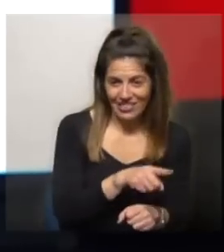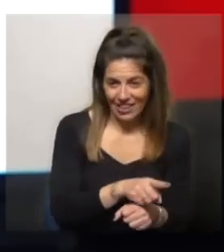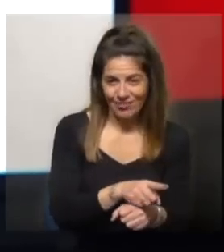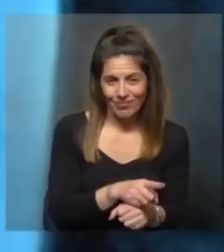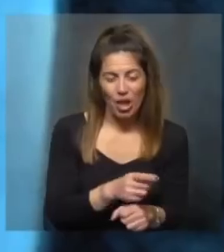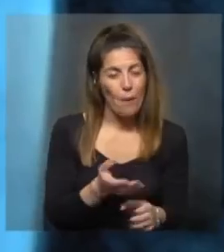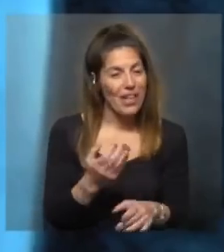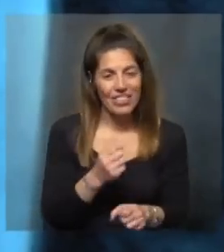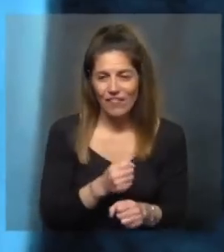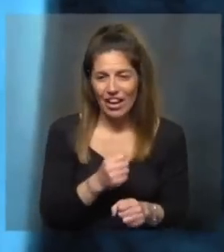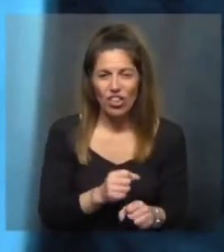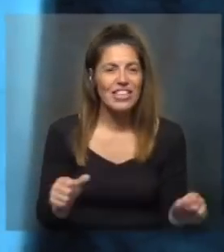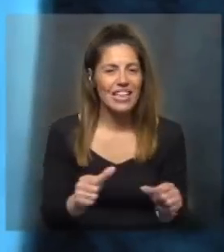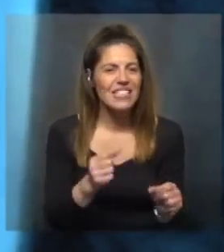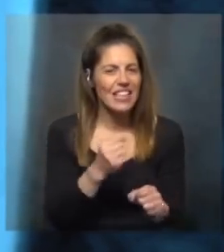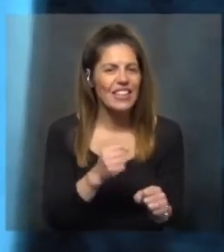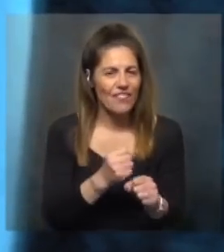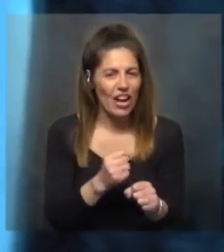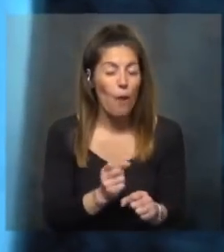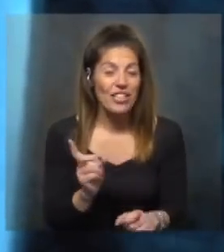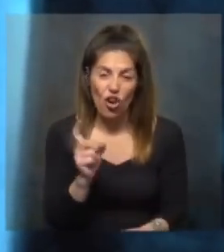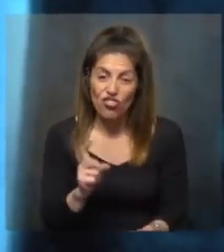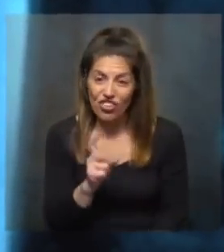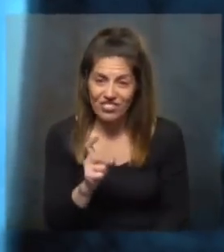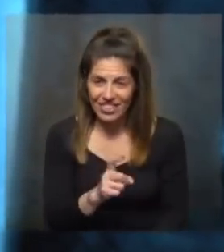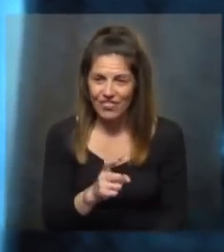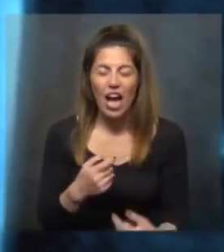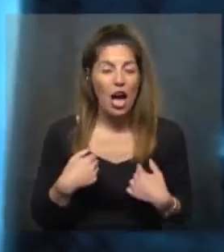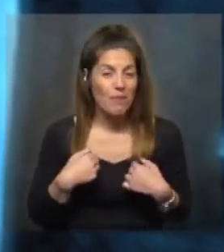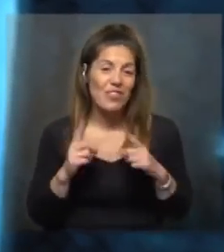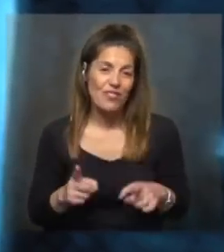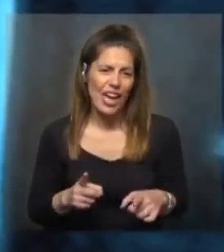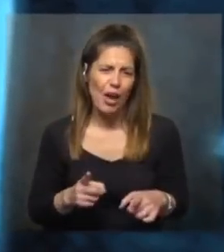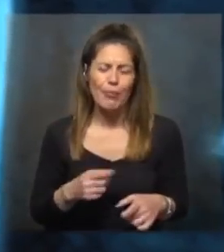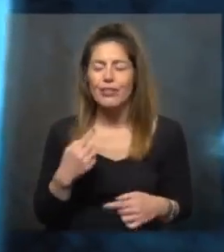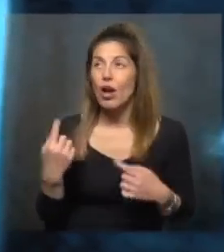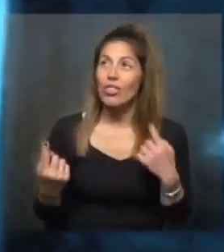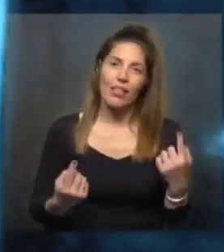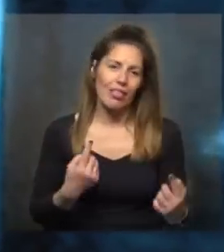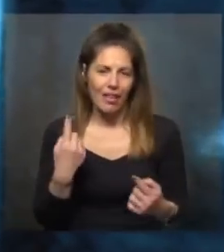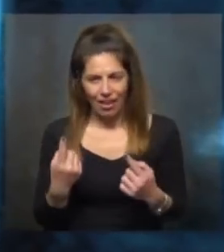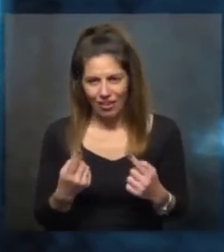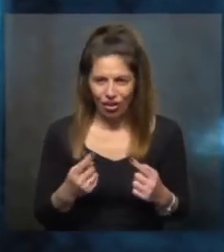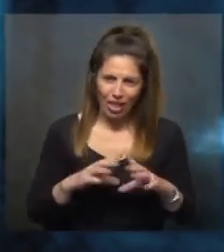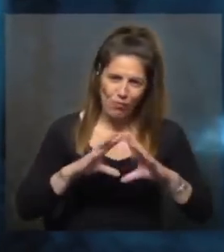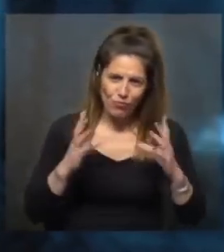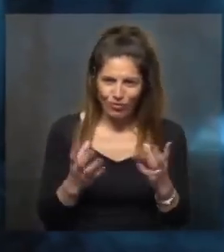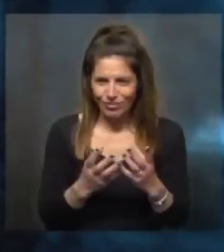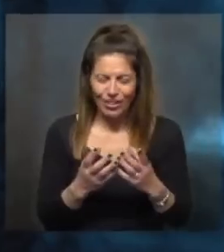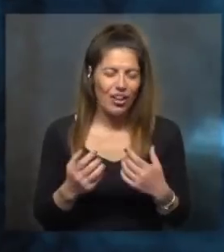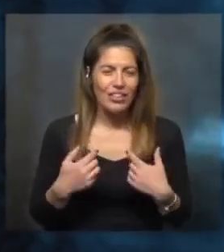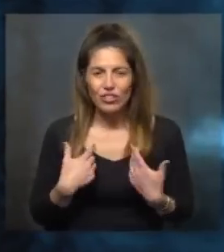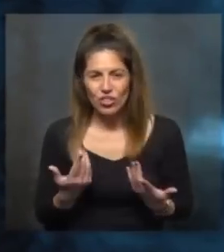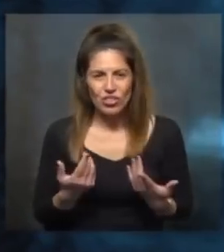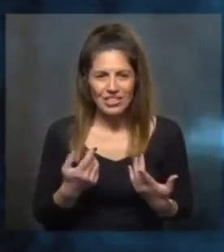ese sentido es como hace el trabajo duro es más obsesiva entonces a mí me viene bárbaro porque yo soy lo más dispersado del mundo Entonces de